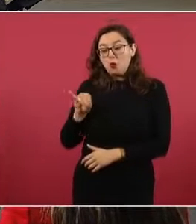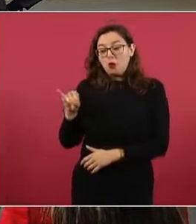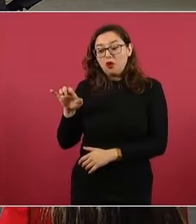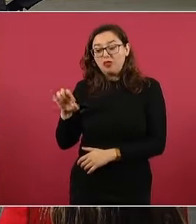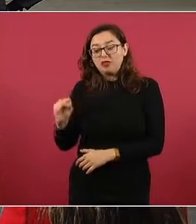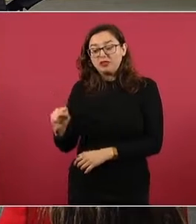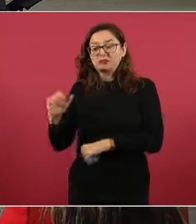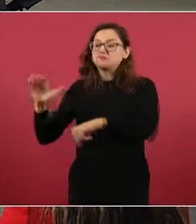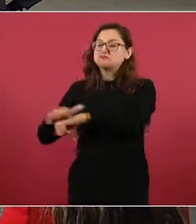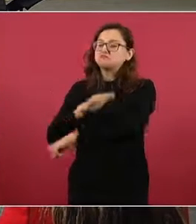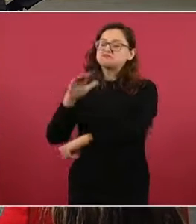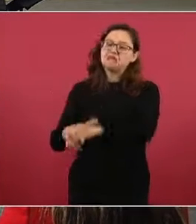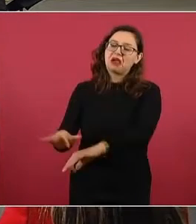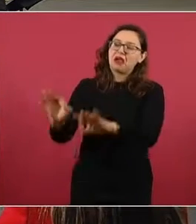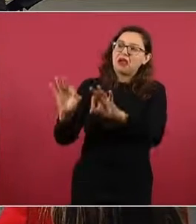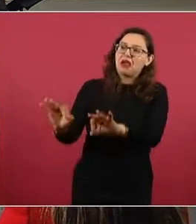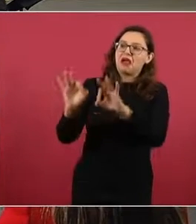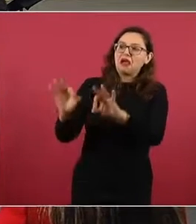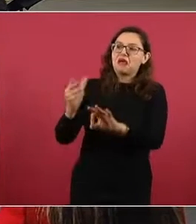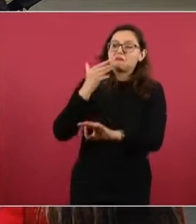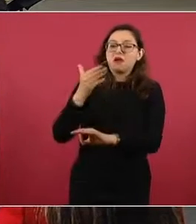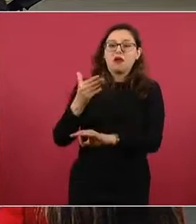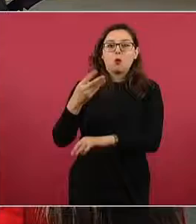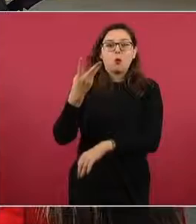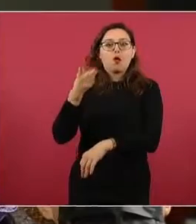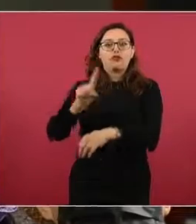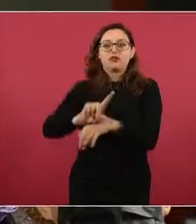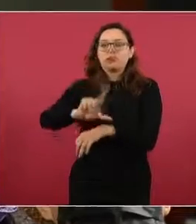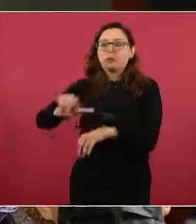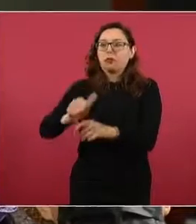En el 2008,